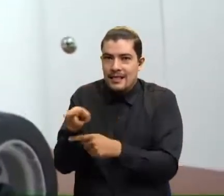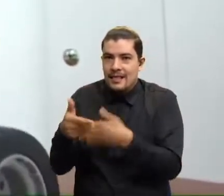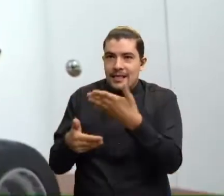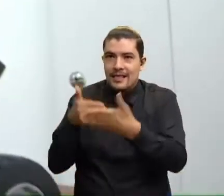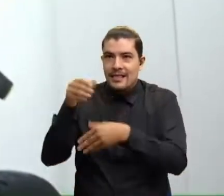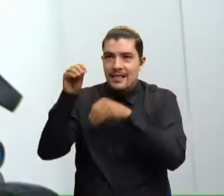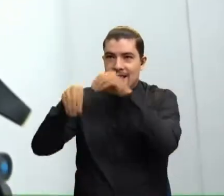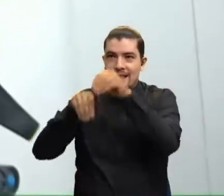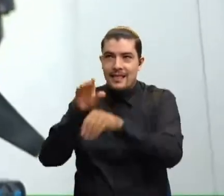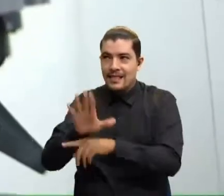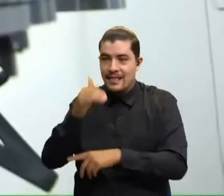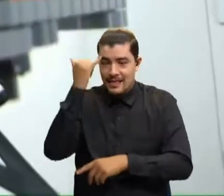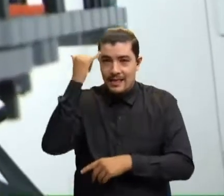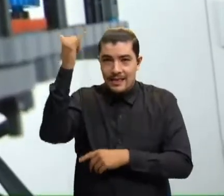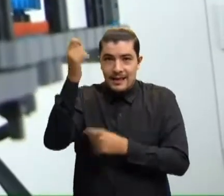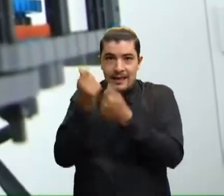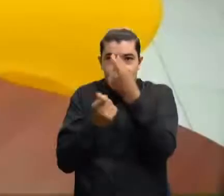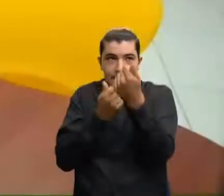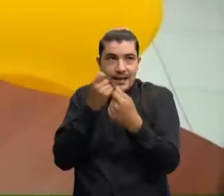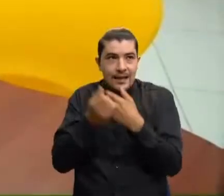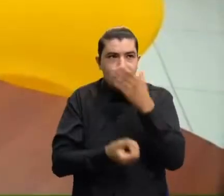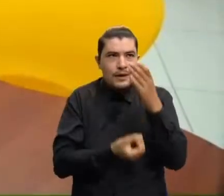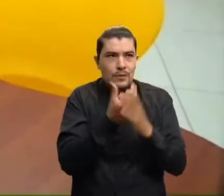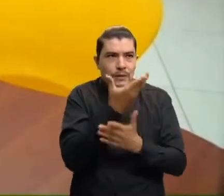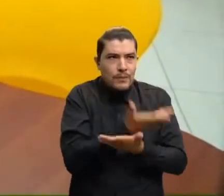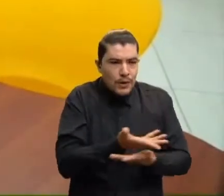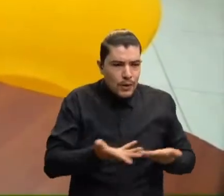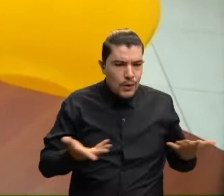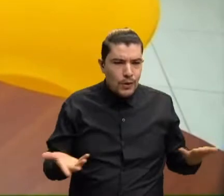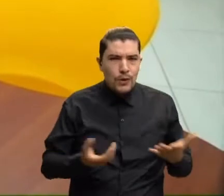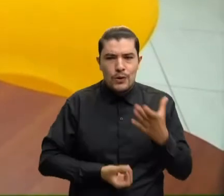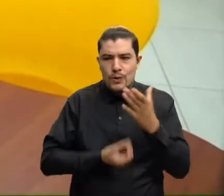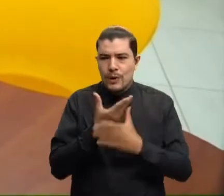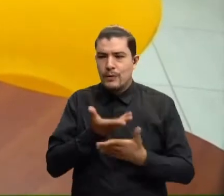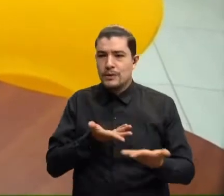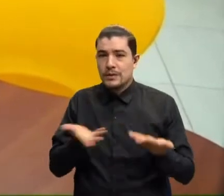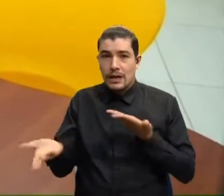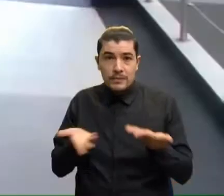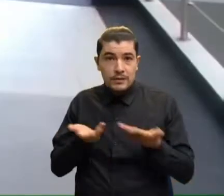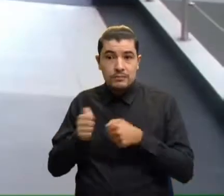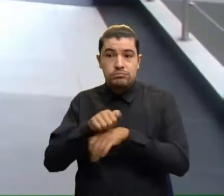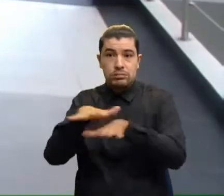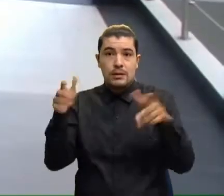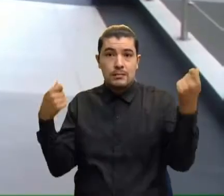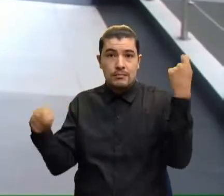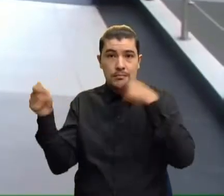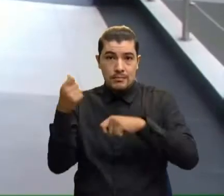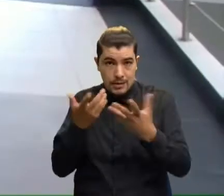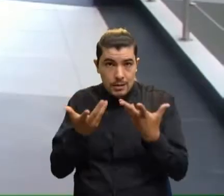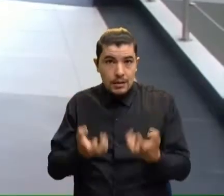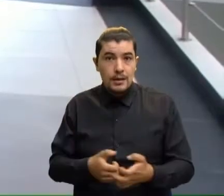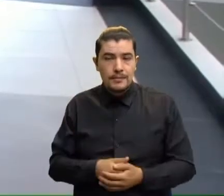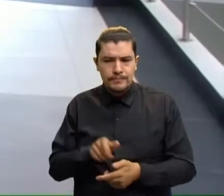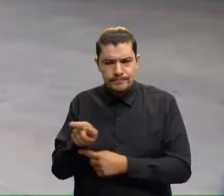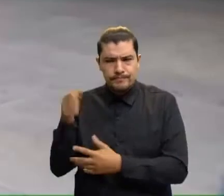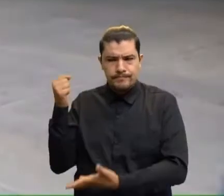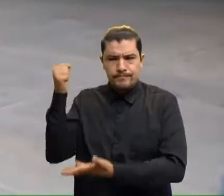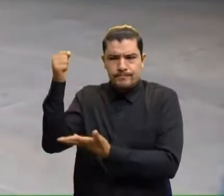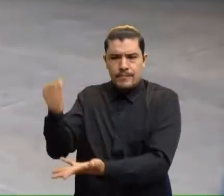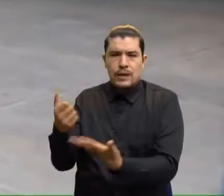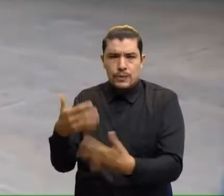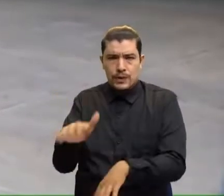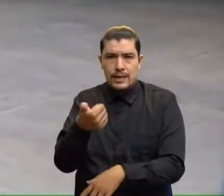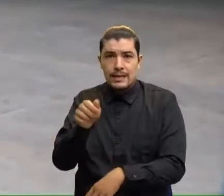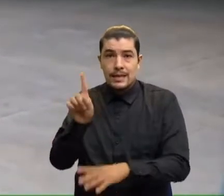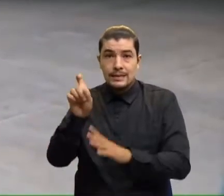desarrollo de sus ideas de negocio, de nuevos productos o servicios que quieran colocar en el mercado. Esta obra tuvo una inversión superior a los